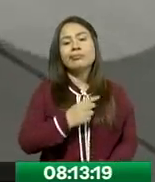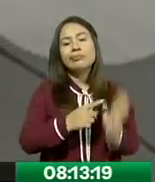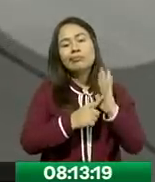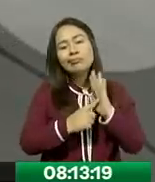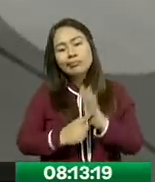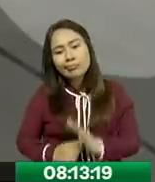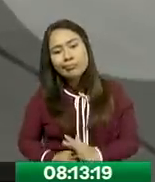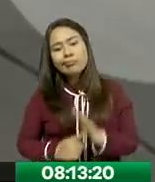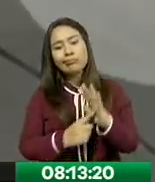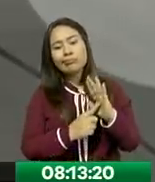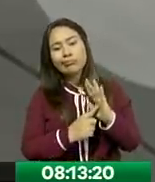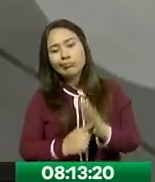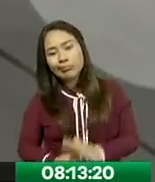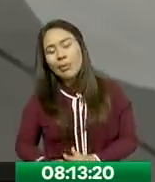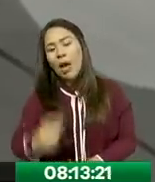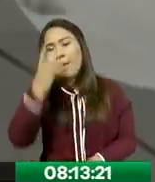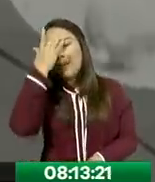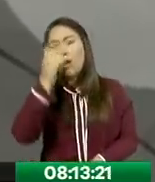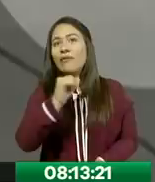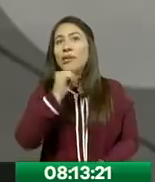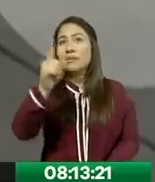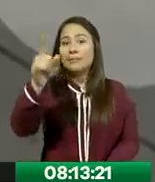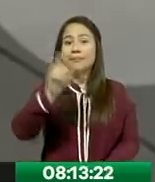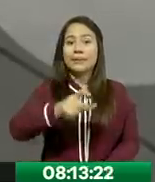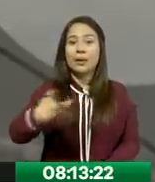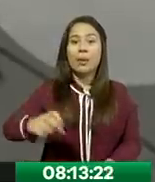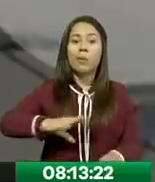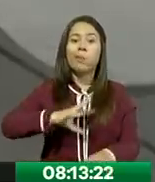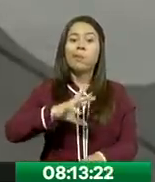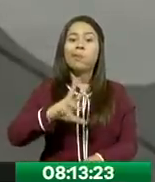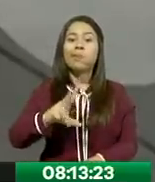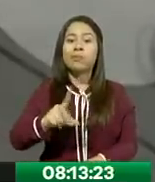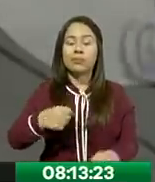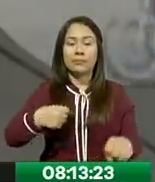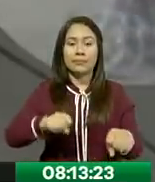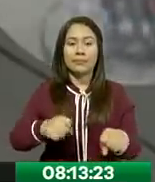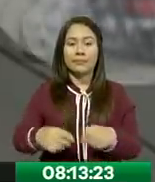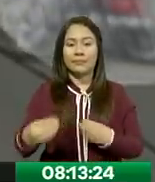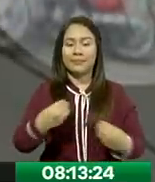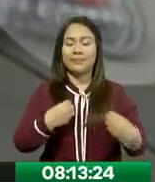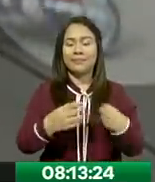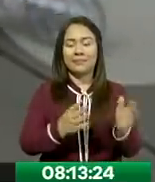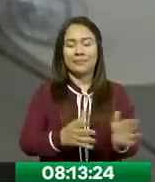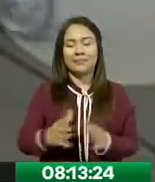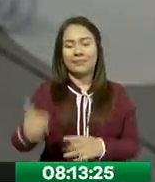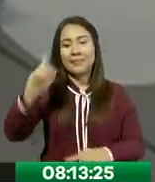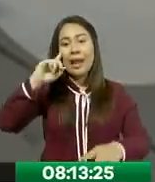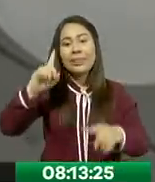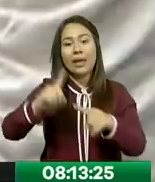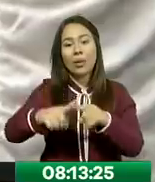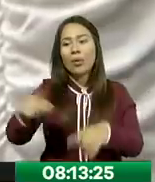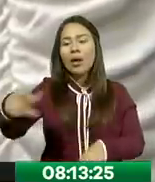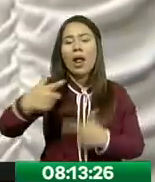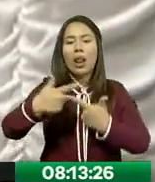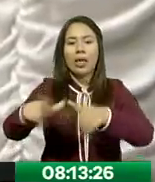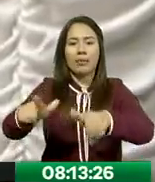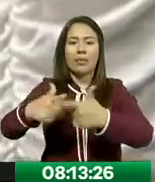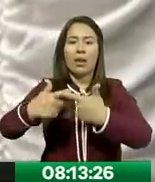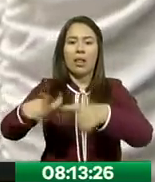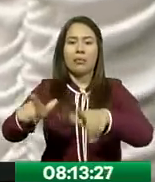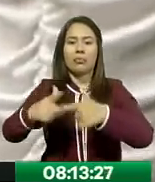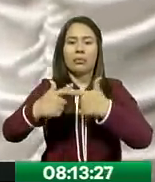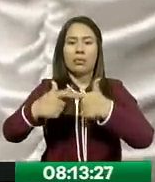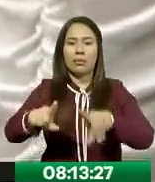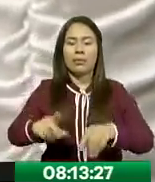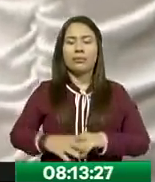sometidos. Porque aquí este par de delincuentes o este cuarteto de delincuentes, con un acuerdo reparatorio, están libres mañana